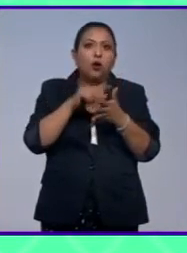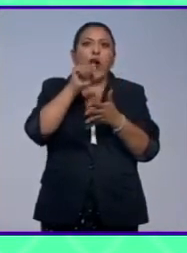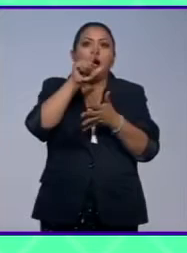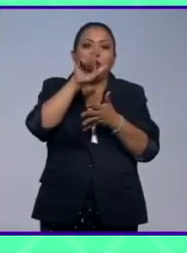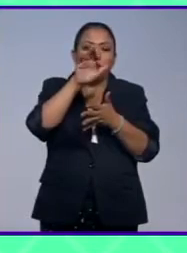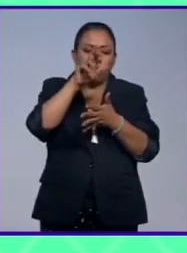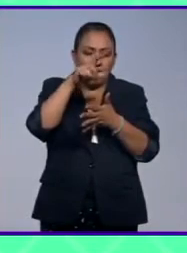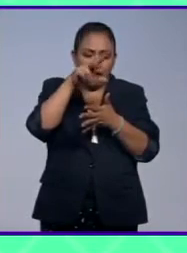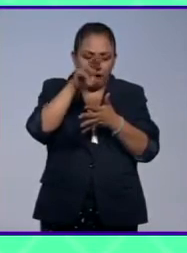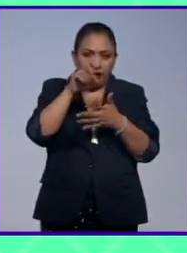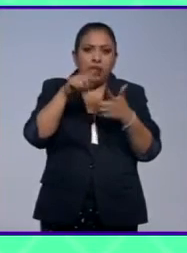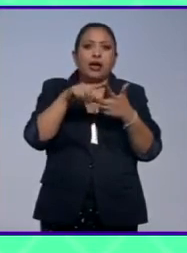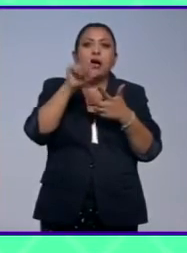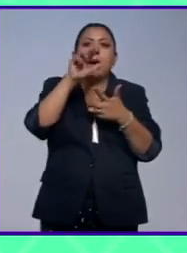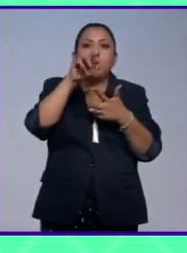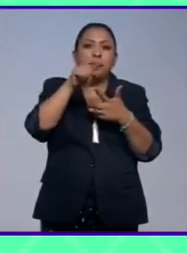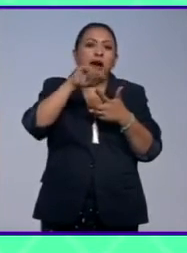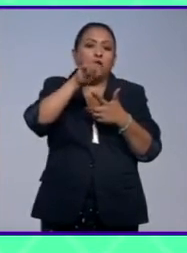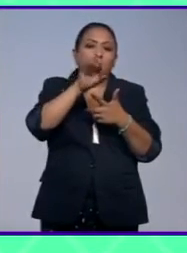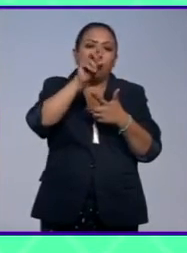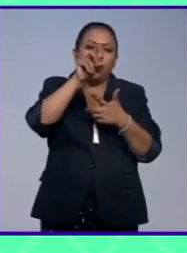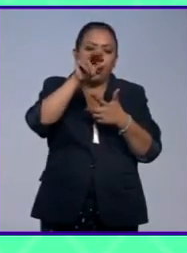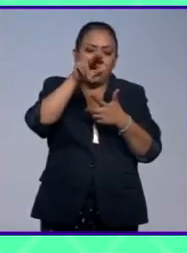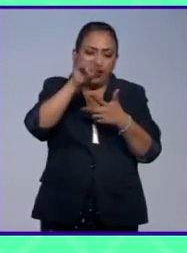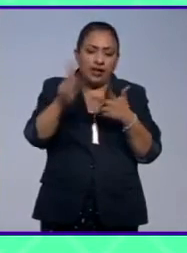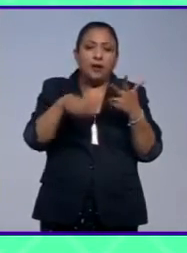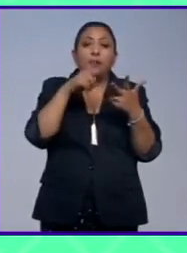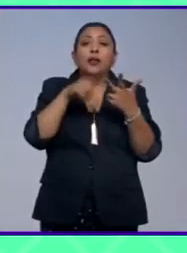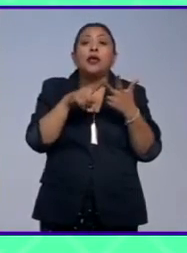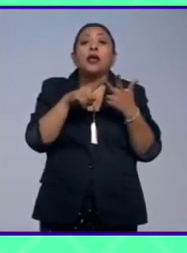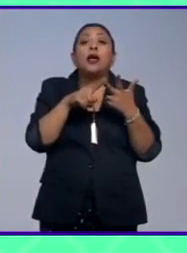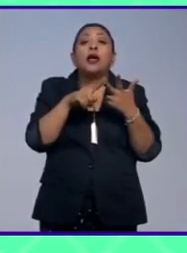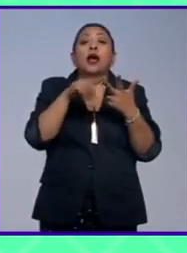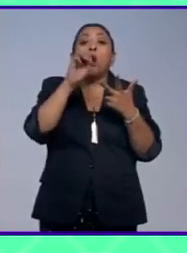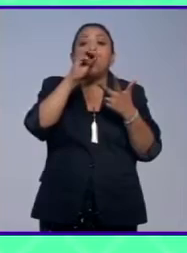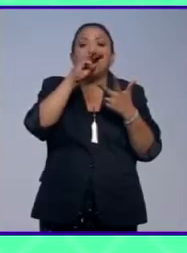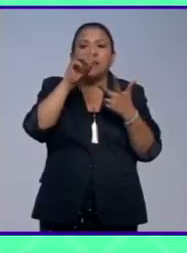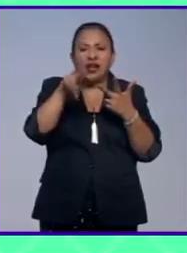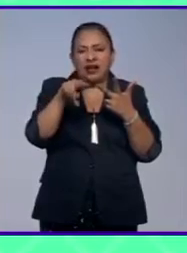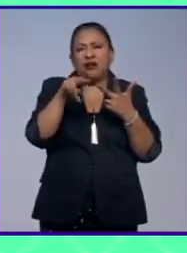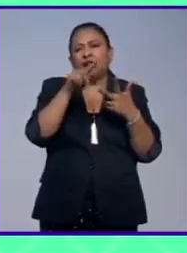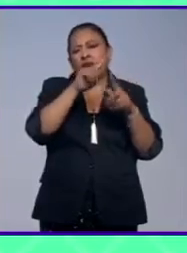Albuquerque, Amán en Jordania, en el Sultanato de Omán.